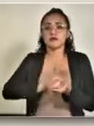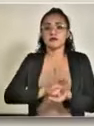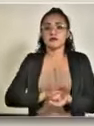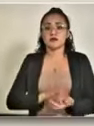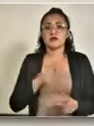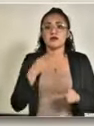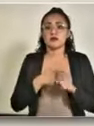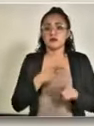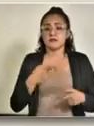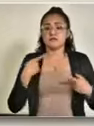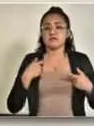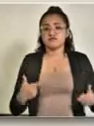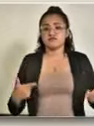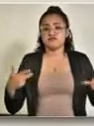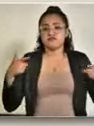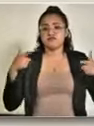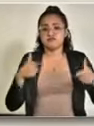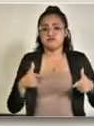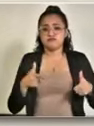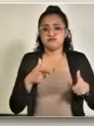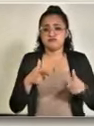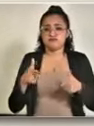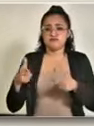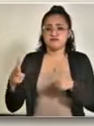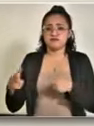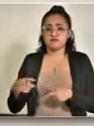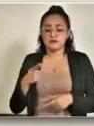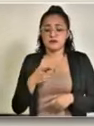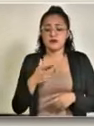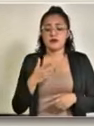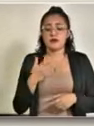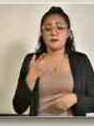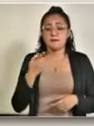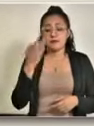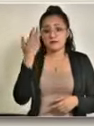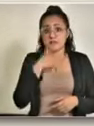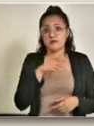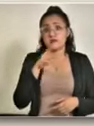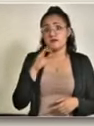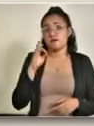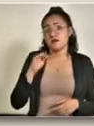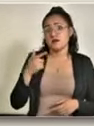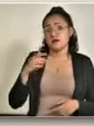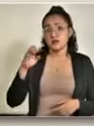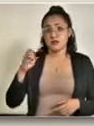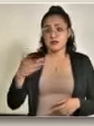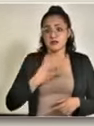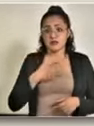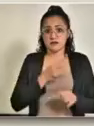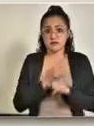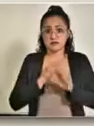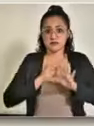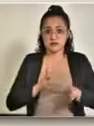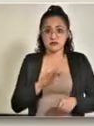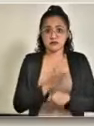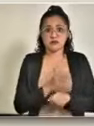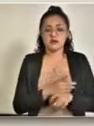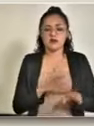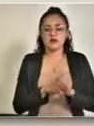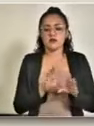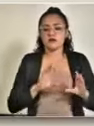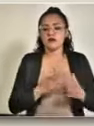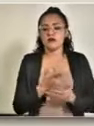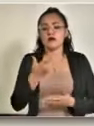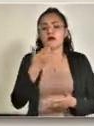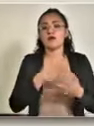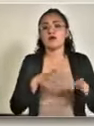comando armado irrumpió en la Casa de Justicia, si la Fiscalía General del Estado ya tiene alguna línea de investigación, si se podría tratar de alguna